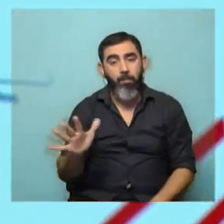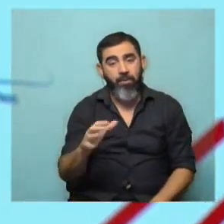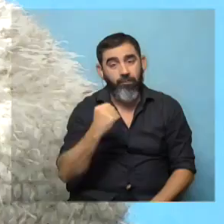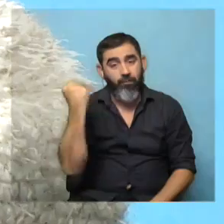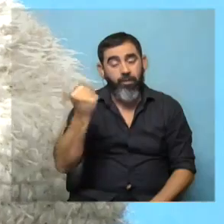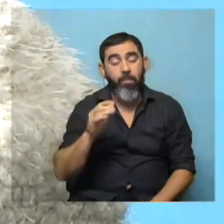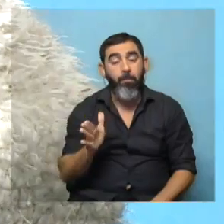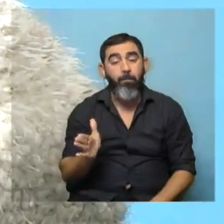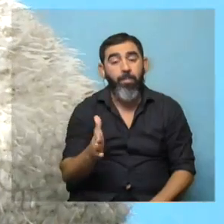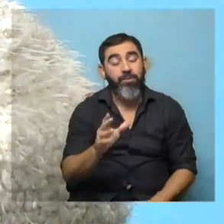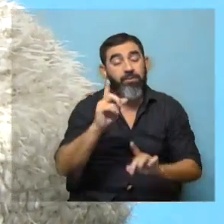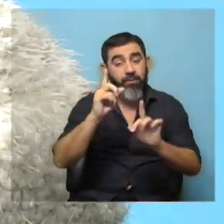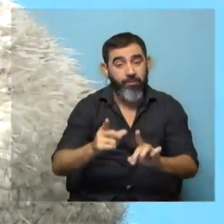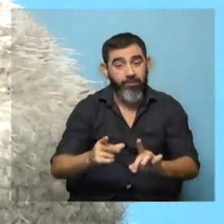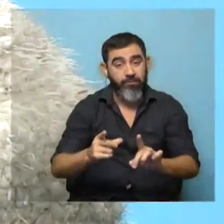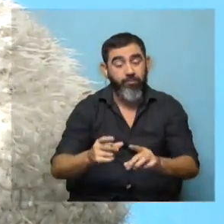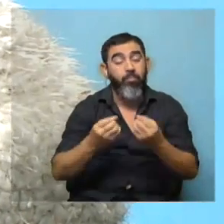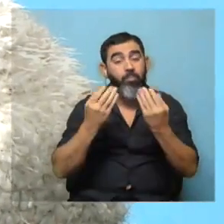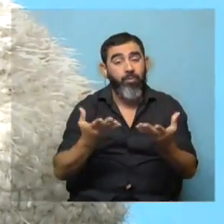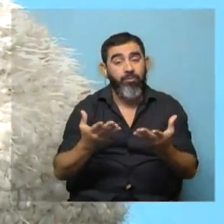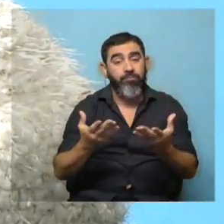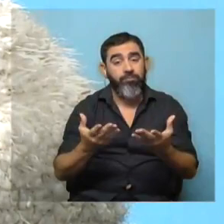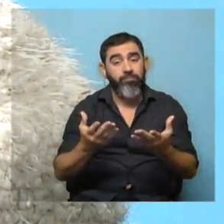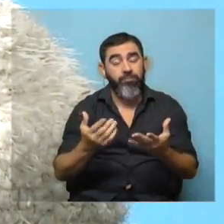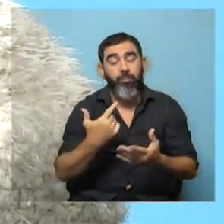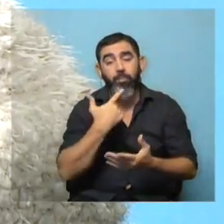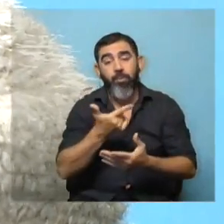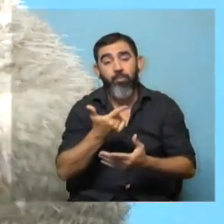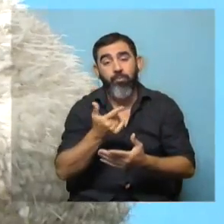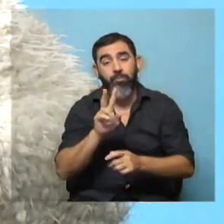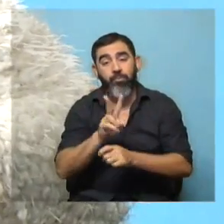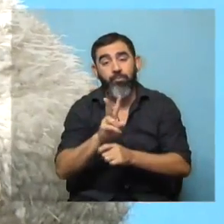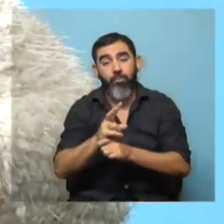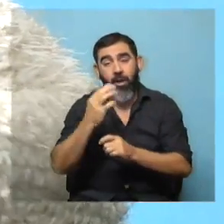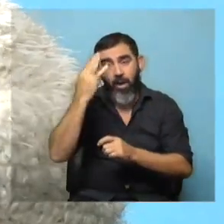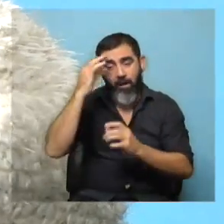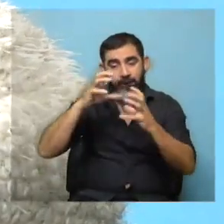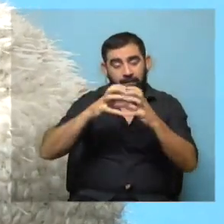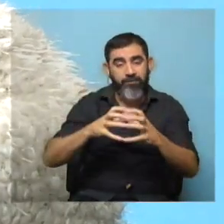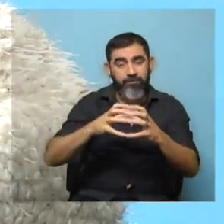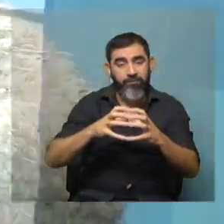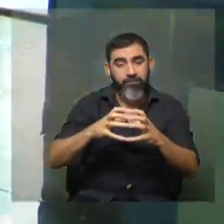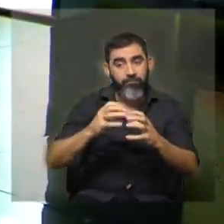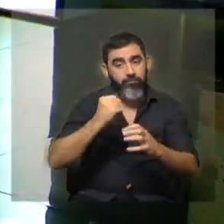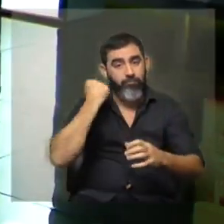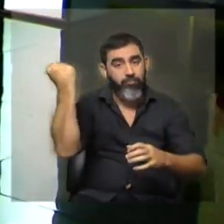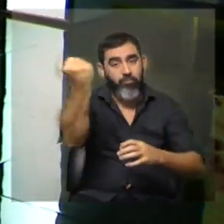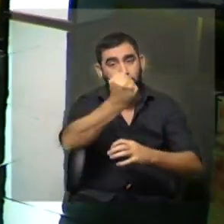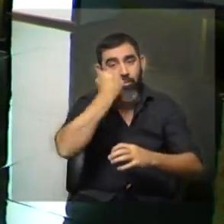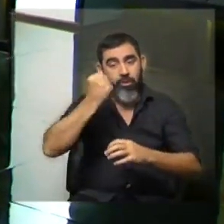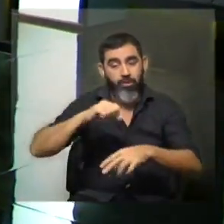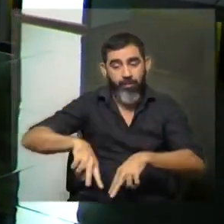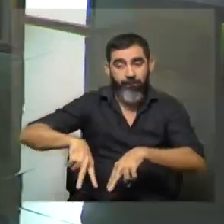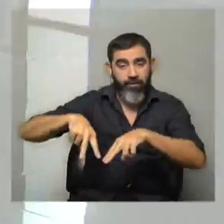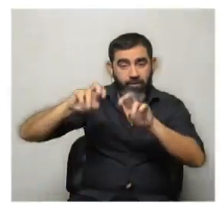el caso de peces lo mismo, porque nosotros tenemos, por ejemplo, preservado el cráneo. que es una parte muy importante para el